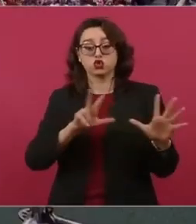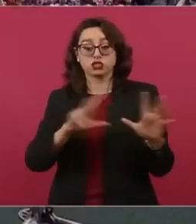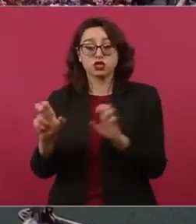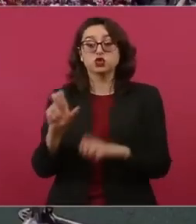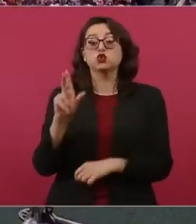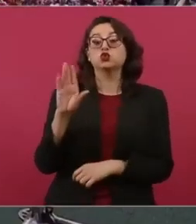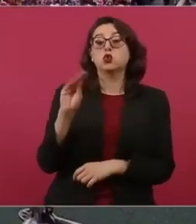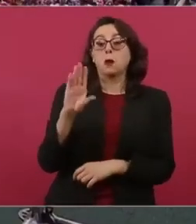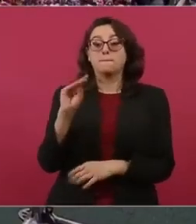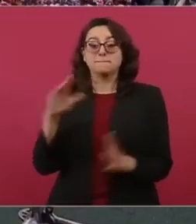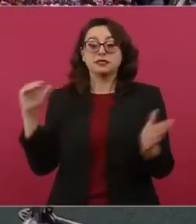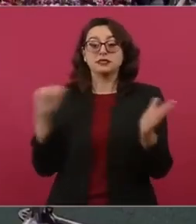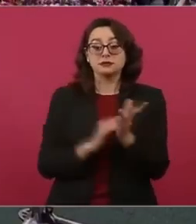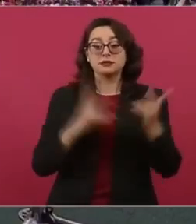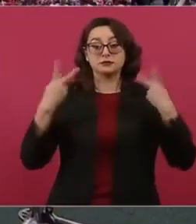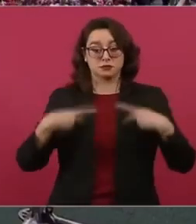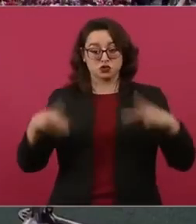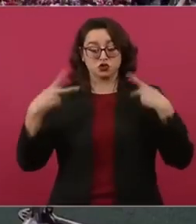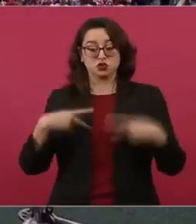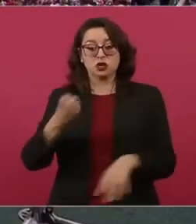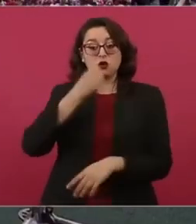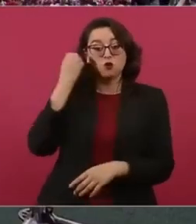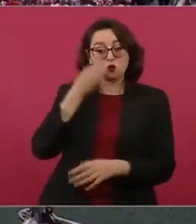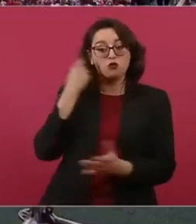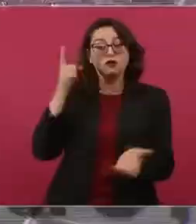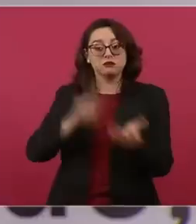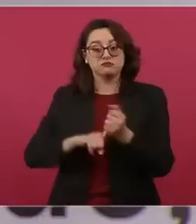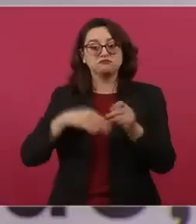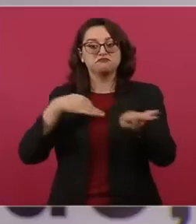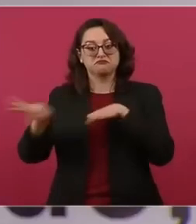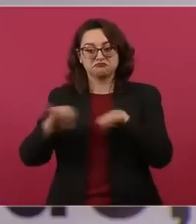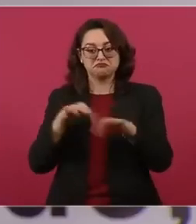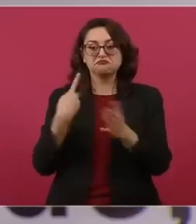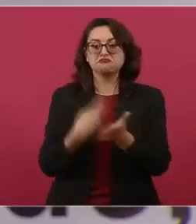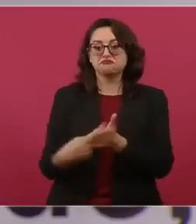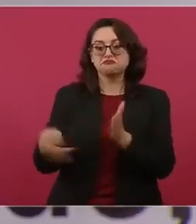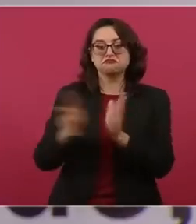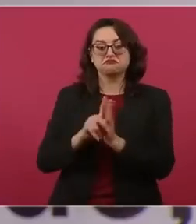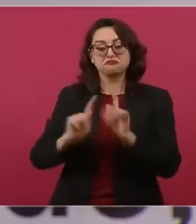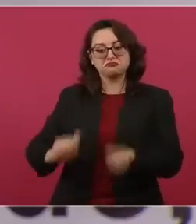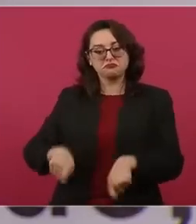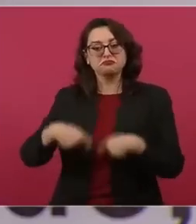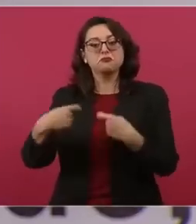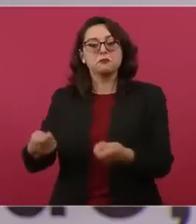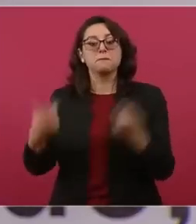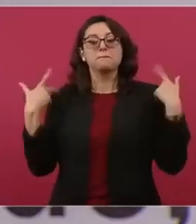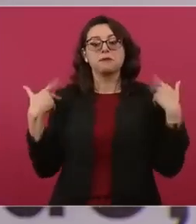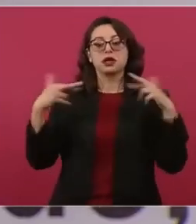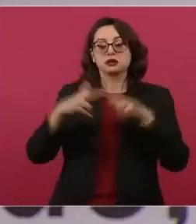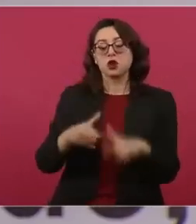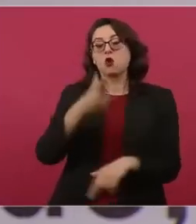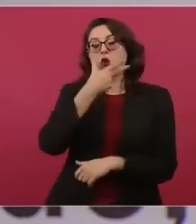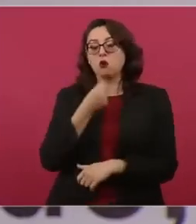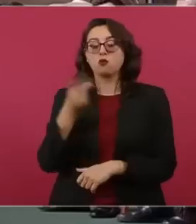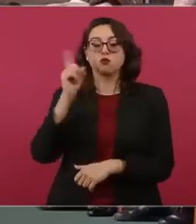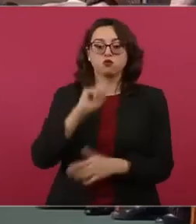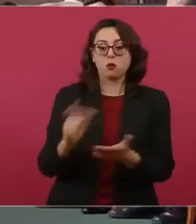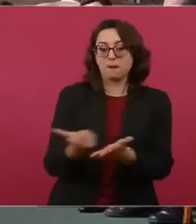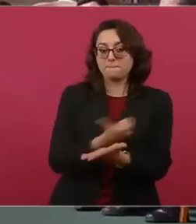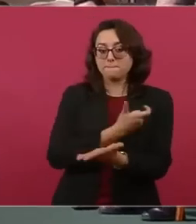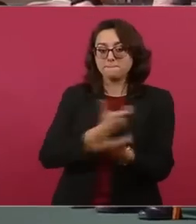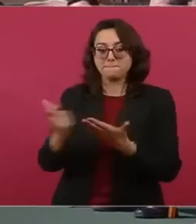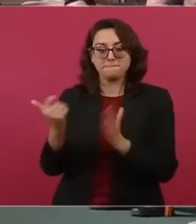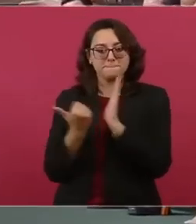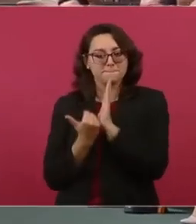educación y se aumentaron los salarios de las maestras y de los maestros.